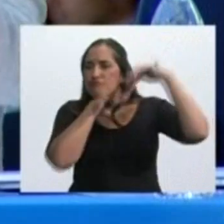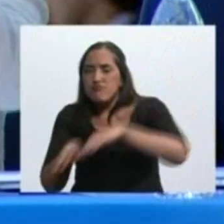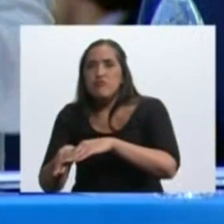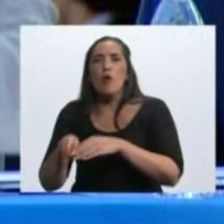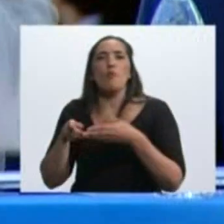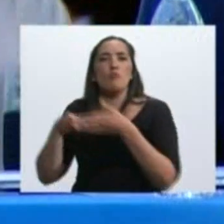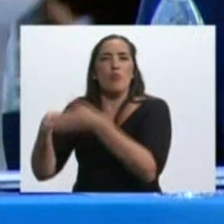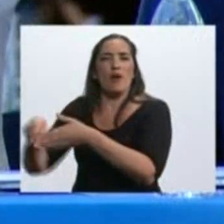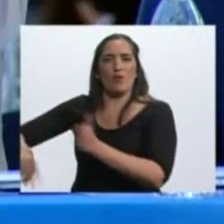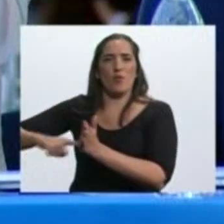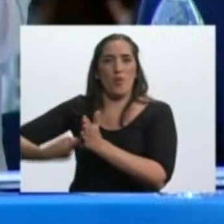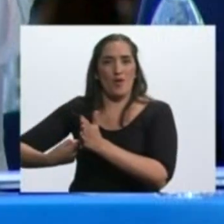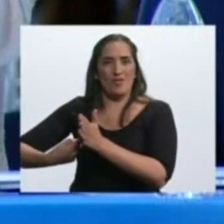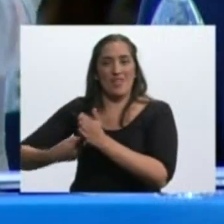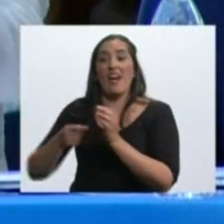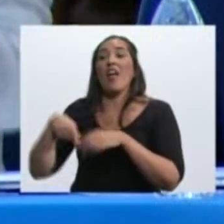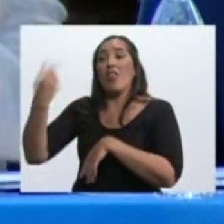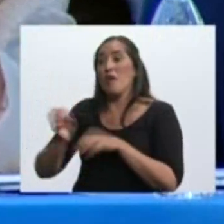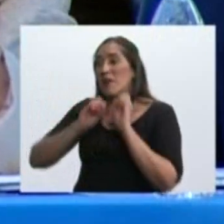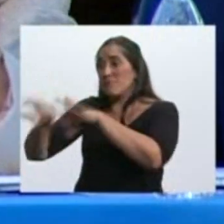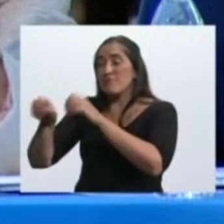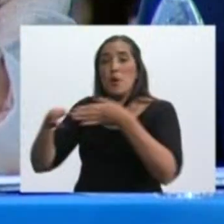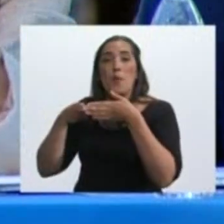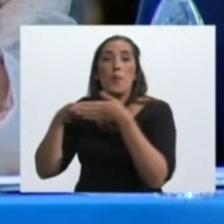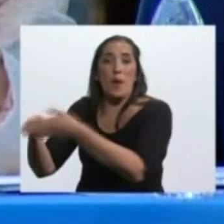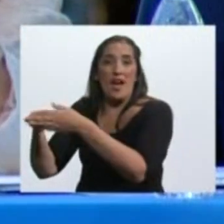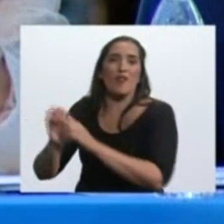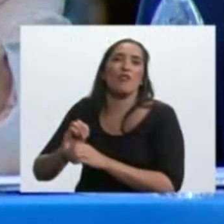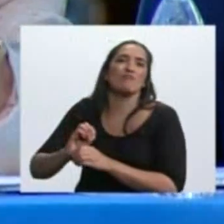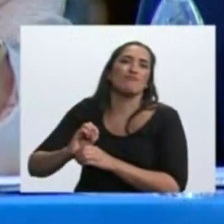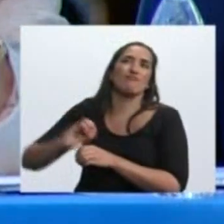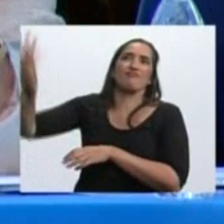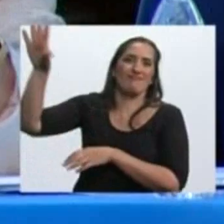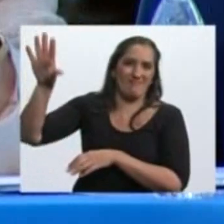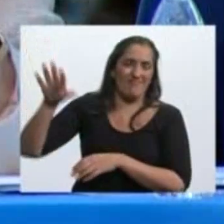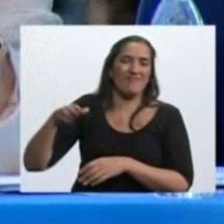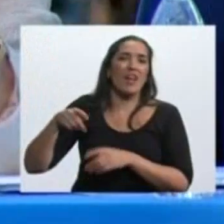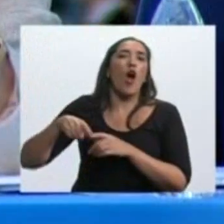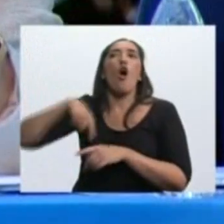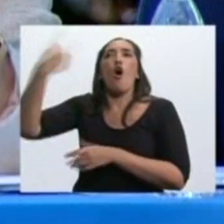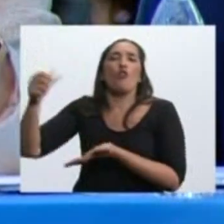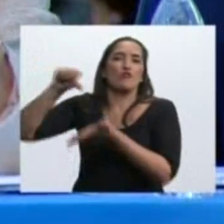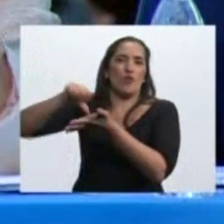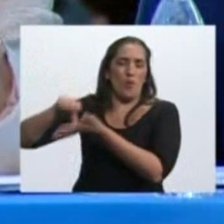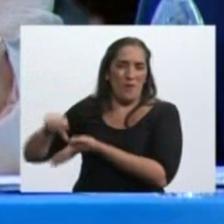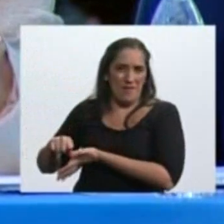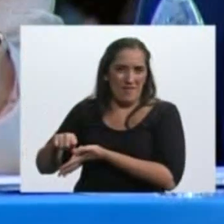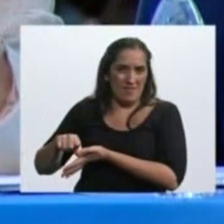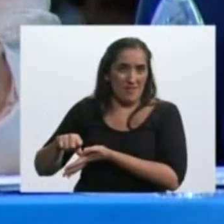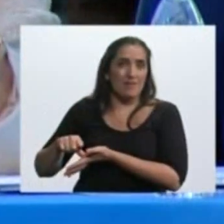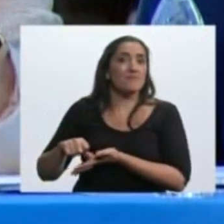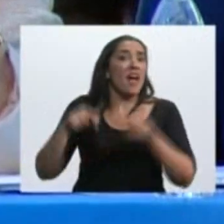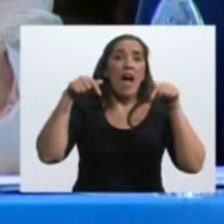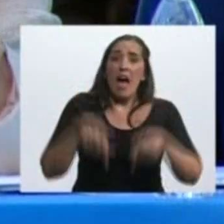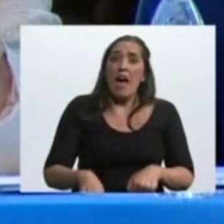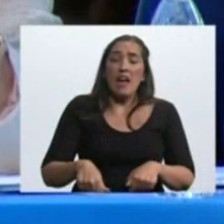de Buenos Aires, ahí cargarlo en barcos y procesarlos con obreros en otras latitudes. Acá